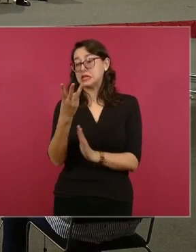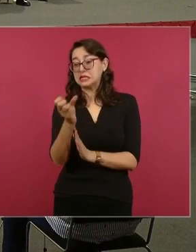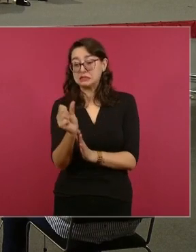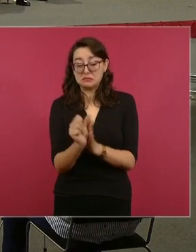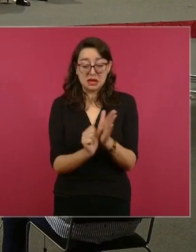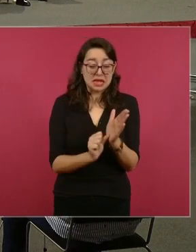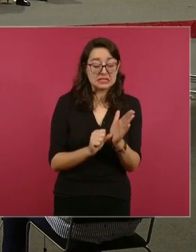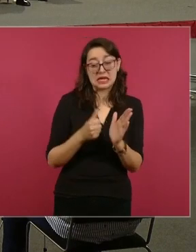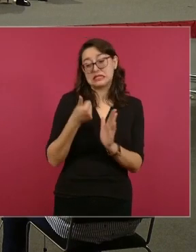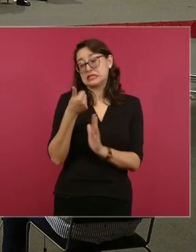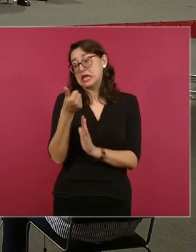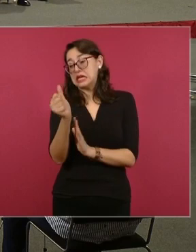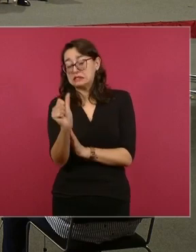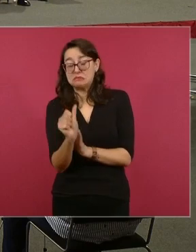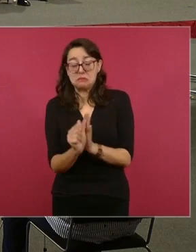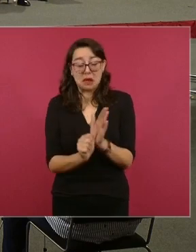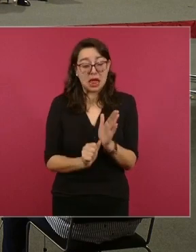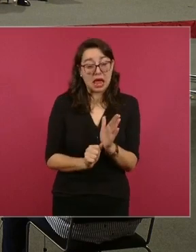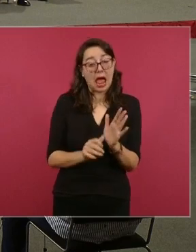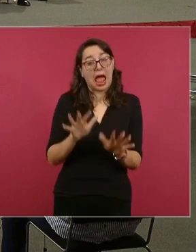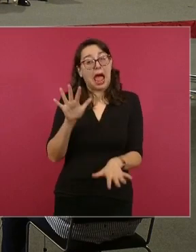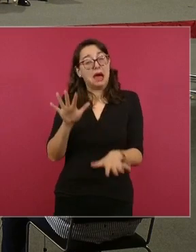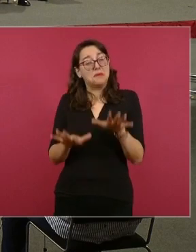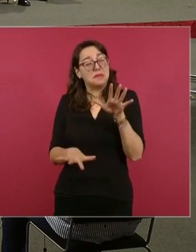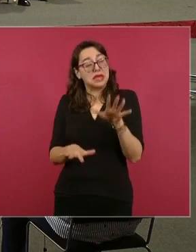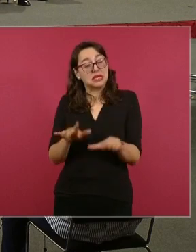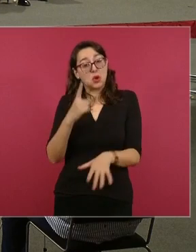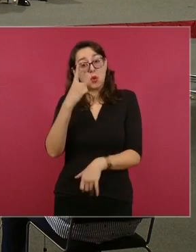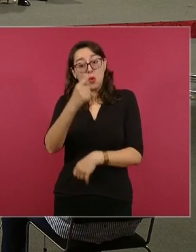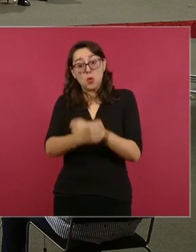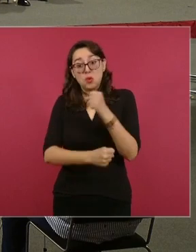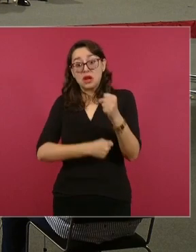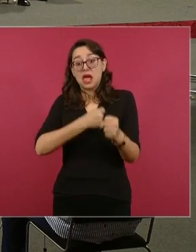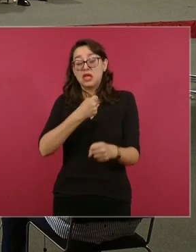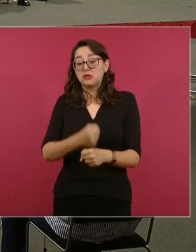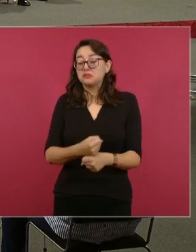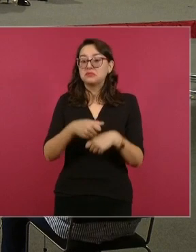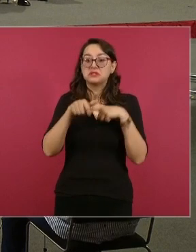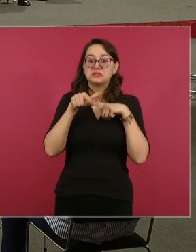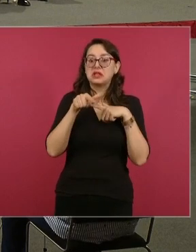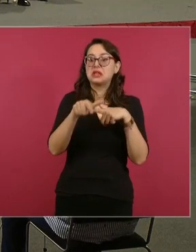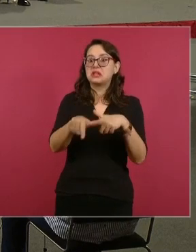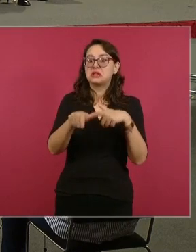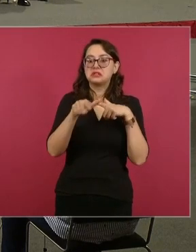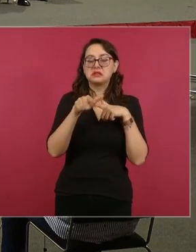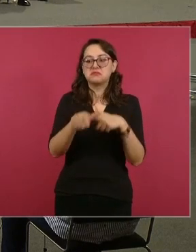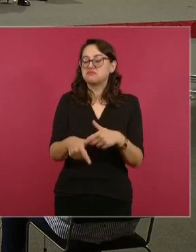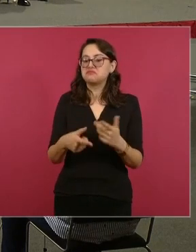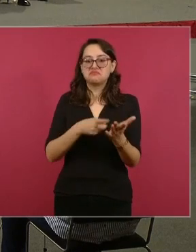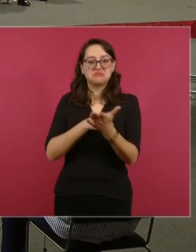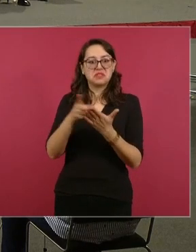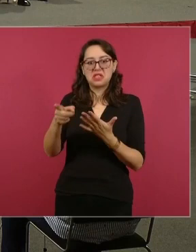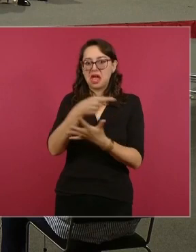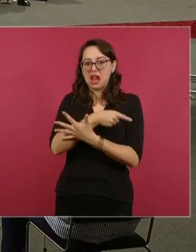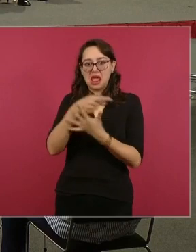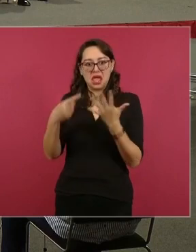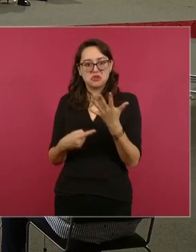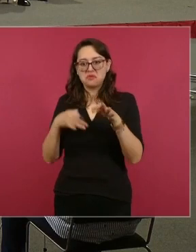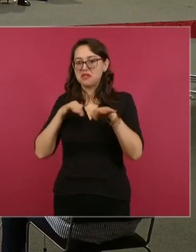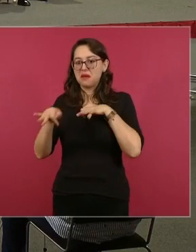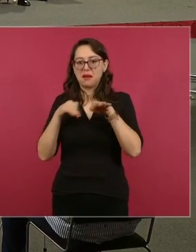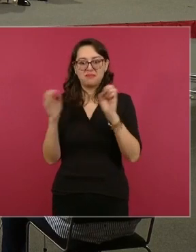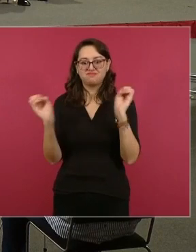meses, a veces de 6 meses, a veces de 1 año, y pasaban los años y se mantenían así, vulnerando todos sus derechos